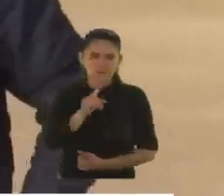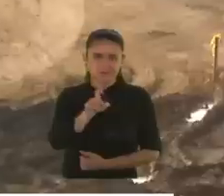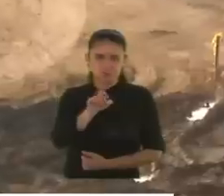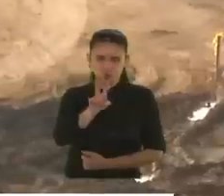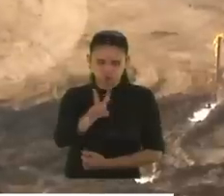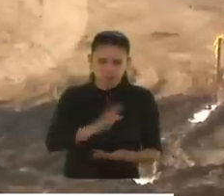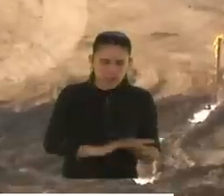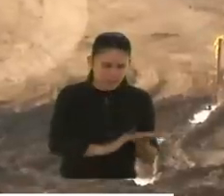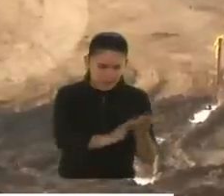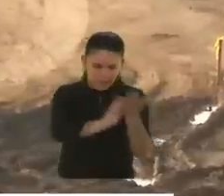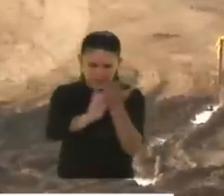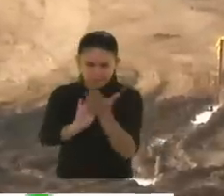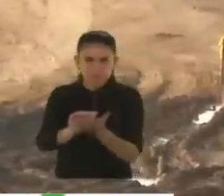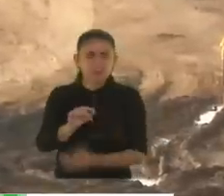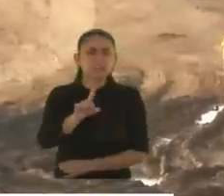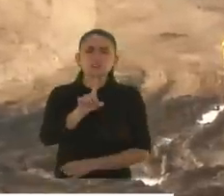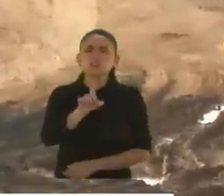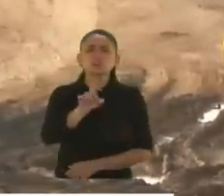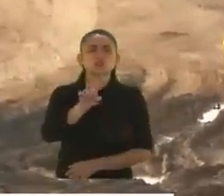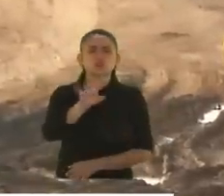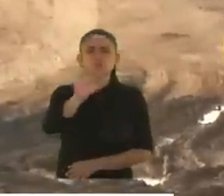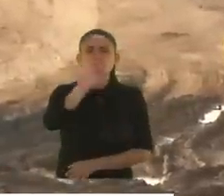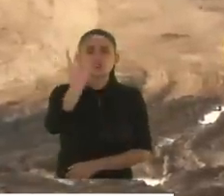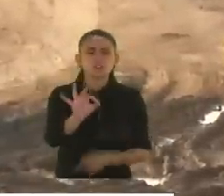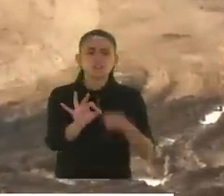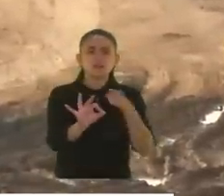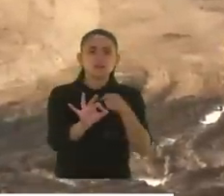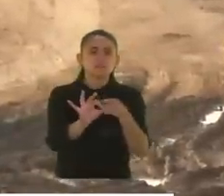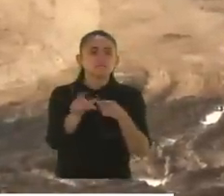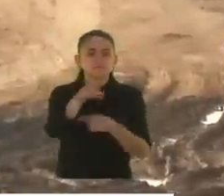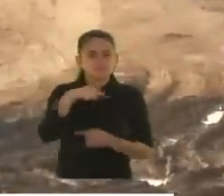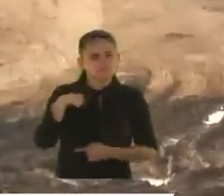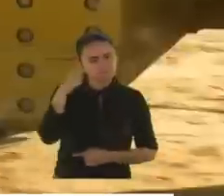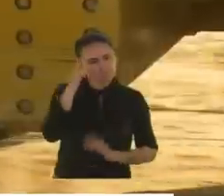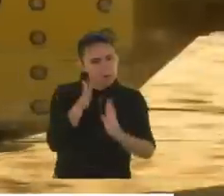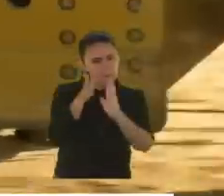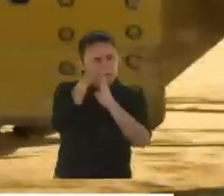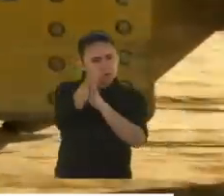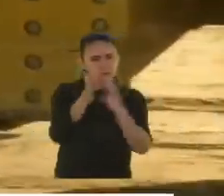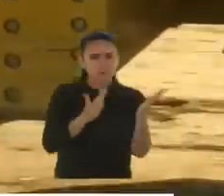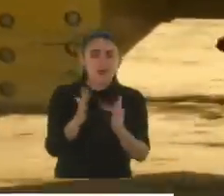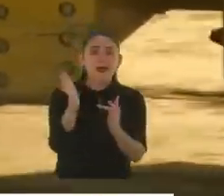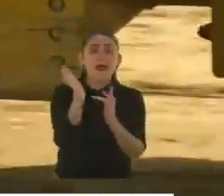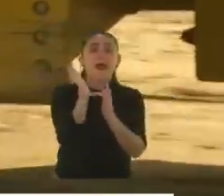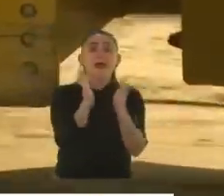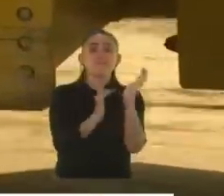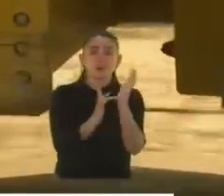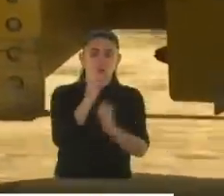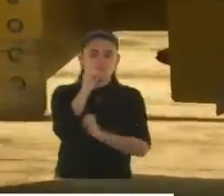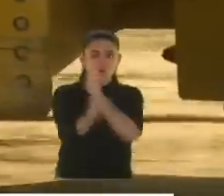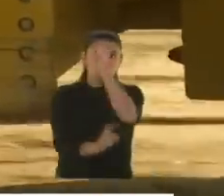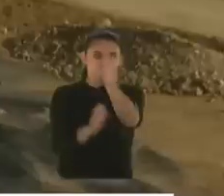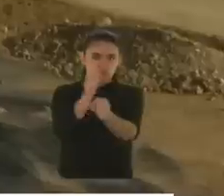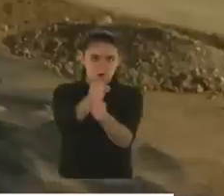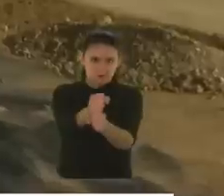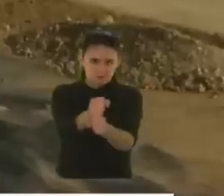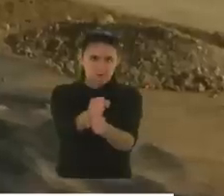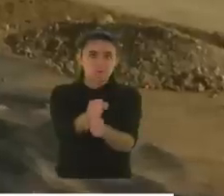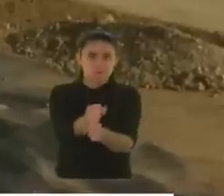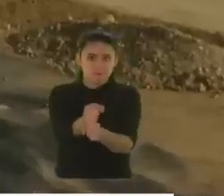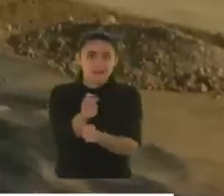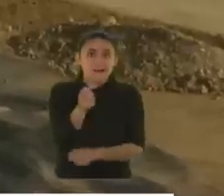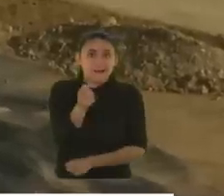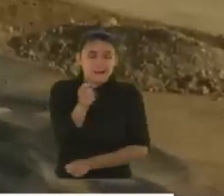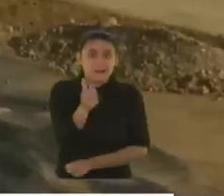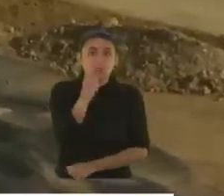del terreno. Este porcentaje estaba previsto tenerlo para abril del próximo año, es decir, casi un año